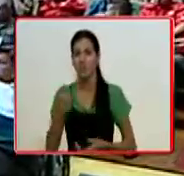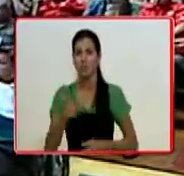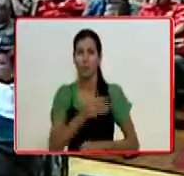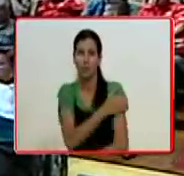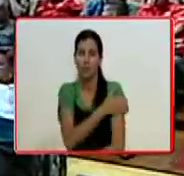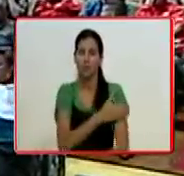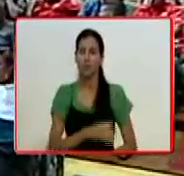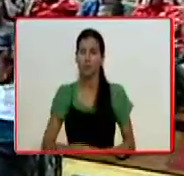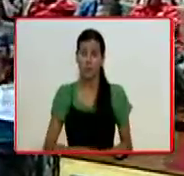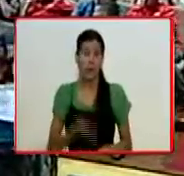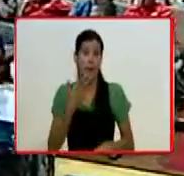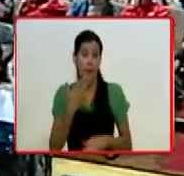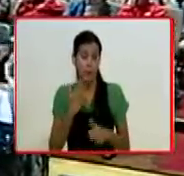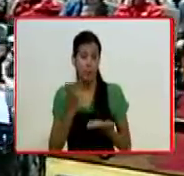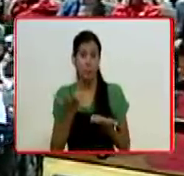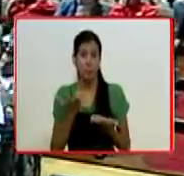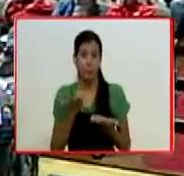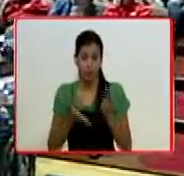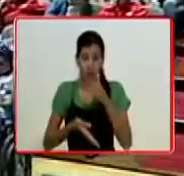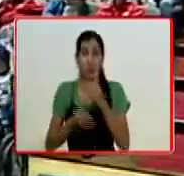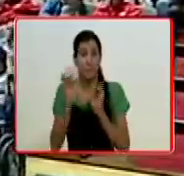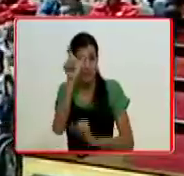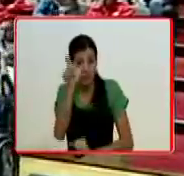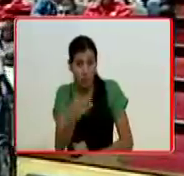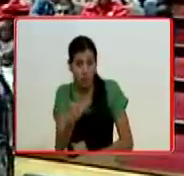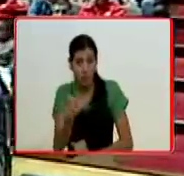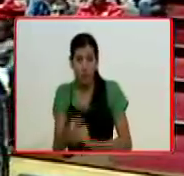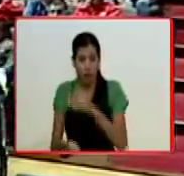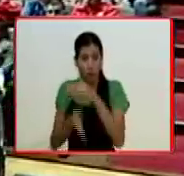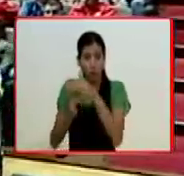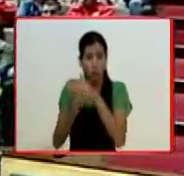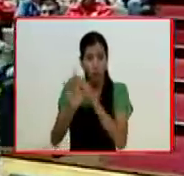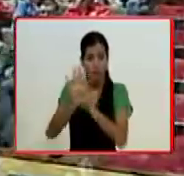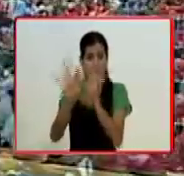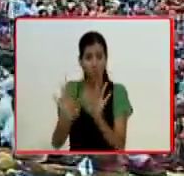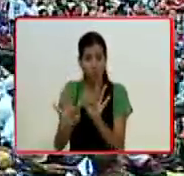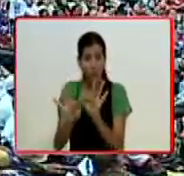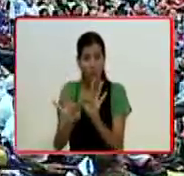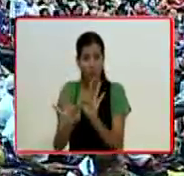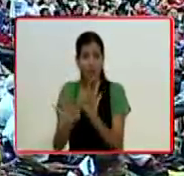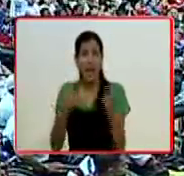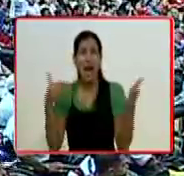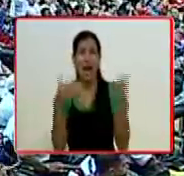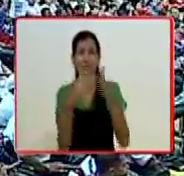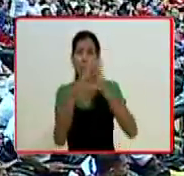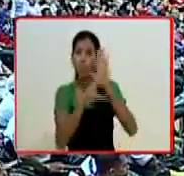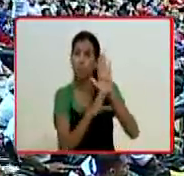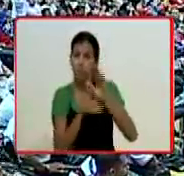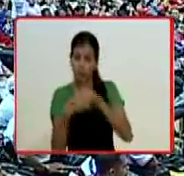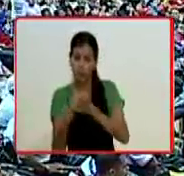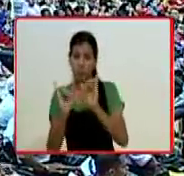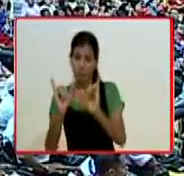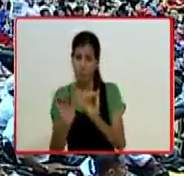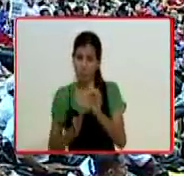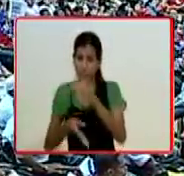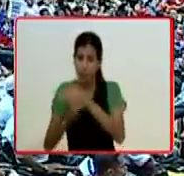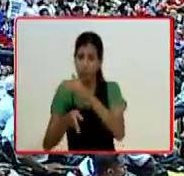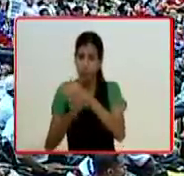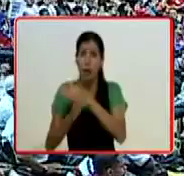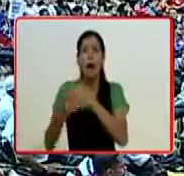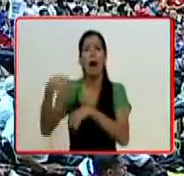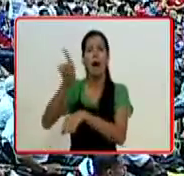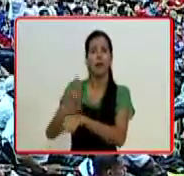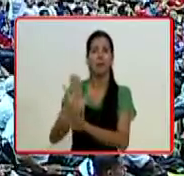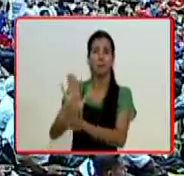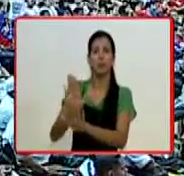El que se mantenga por la vía golpista, terrorista, fuera de la Constitución, solo le espera